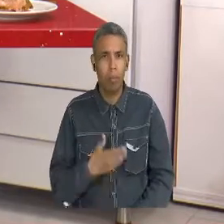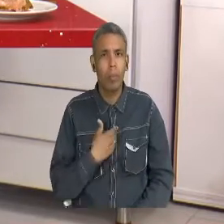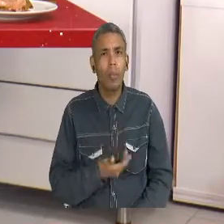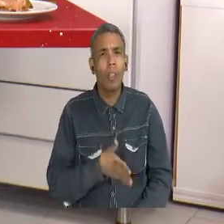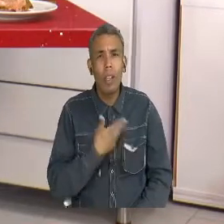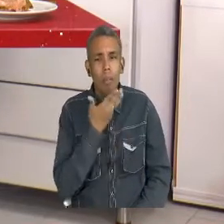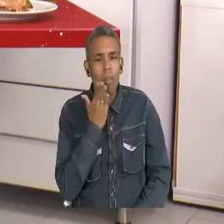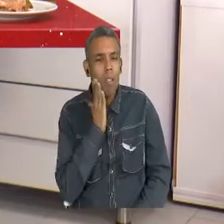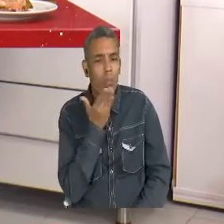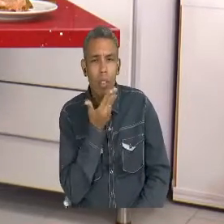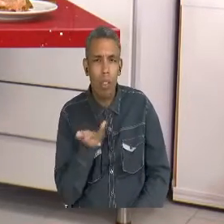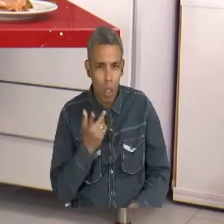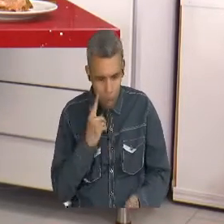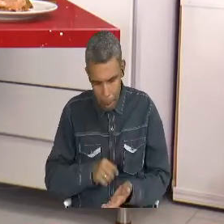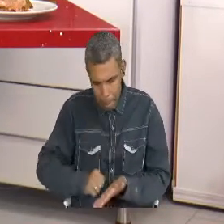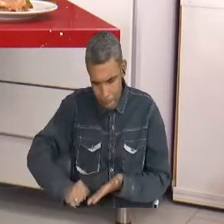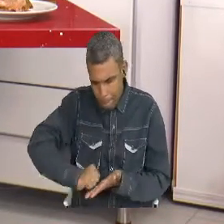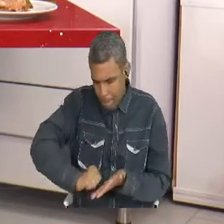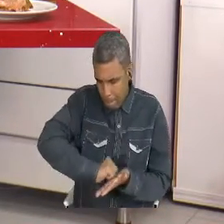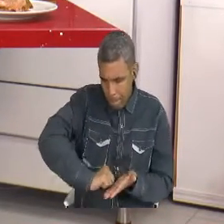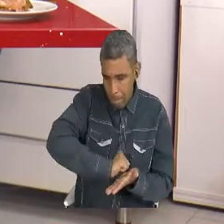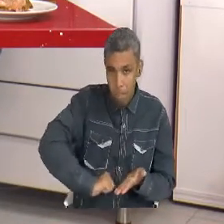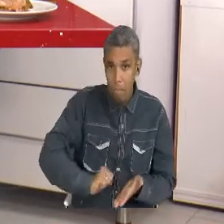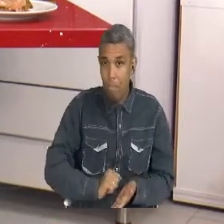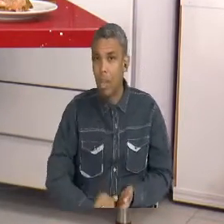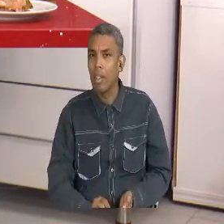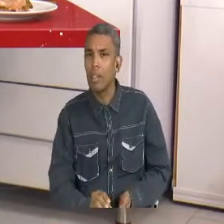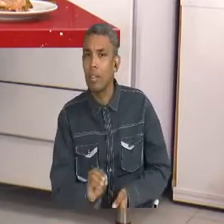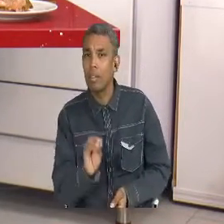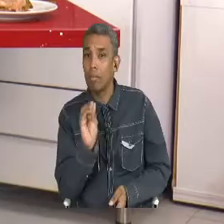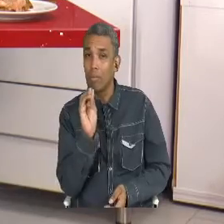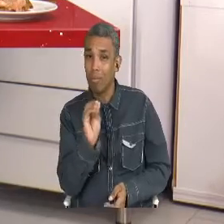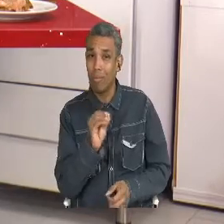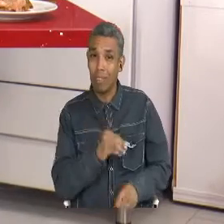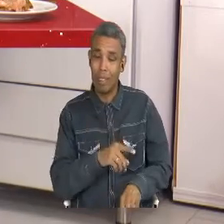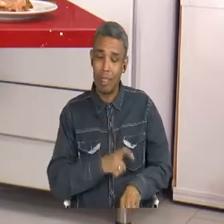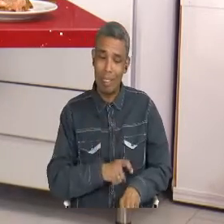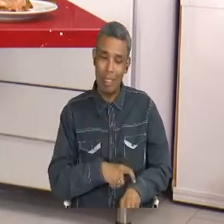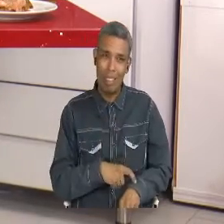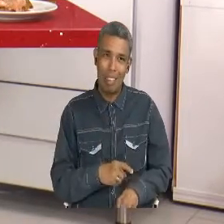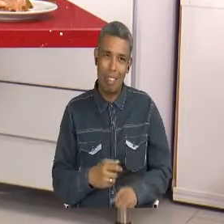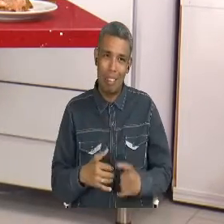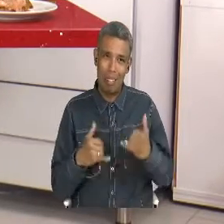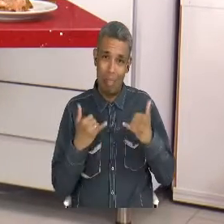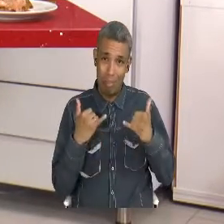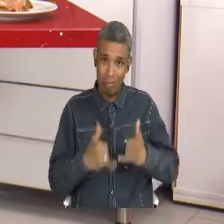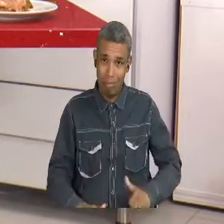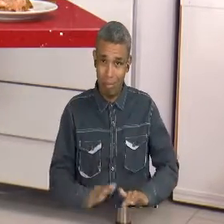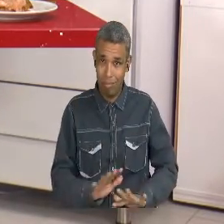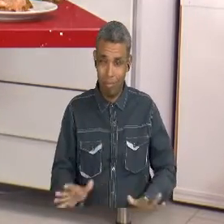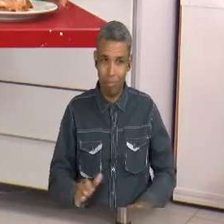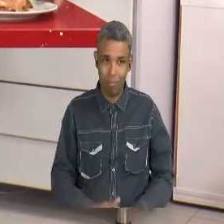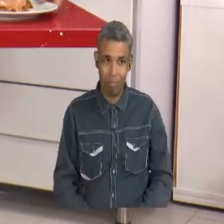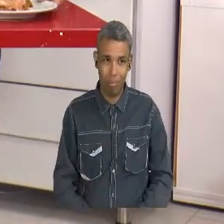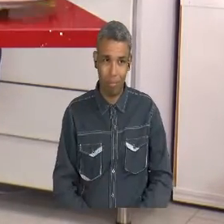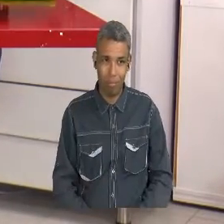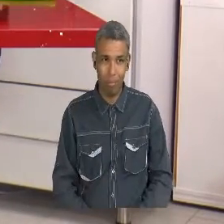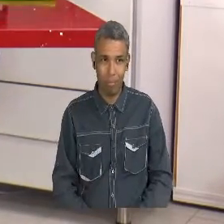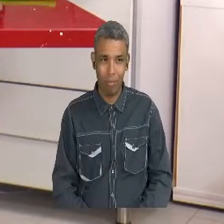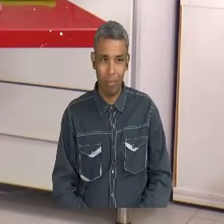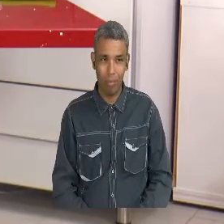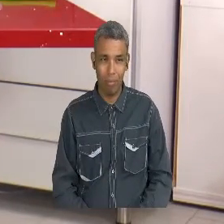platico. Sin embargo, recuerden ustedes, queridos televidentes, que el tiempo se nos acaba, el tiempo se nos va y por lo tanto eso es un